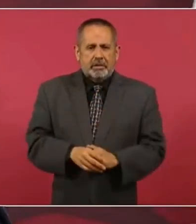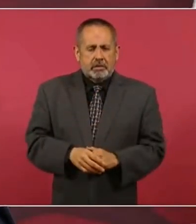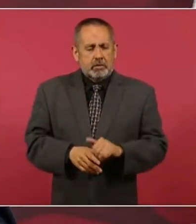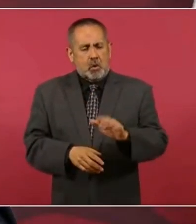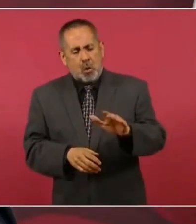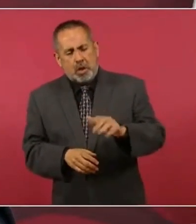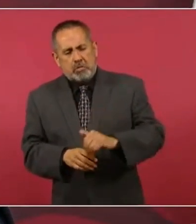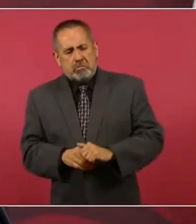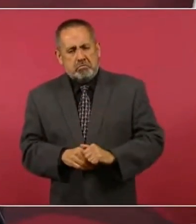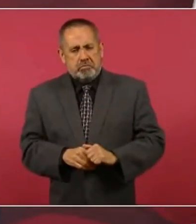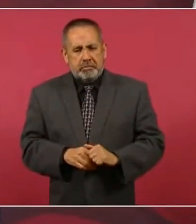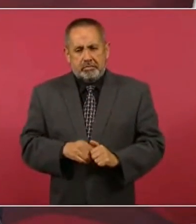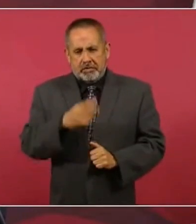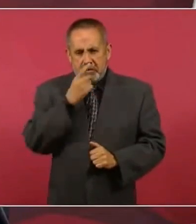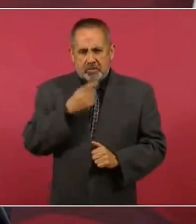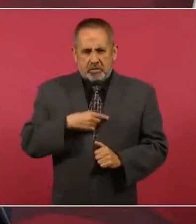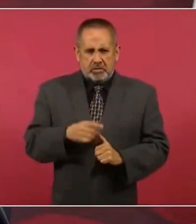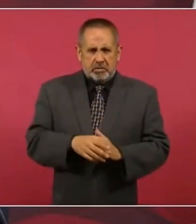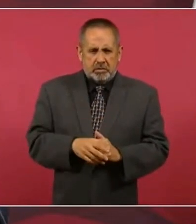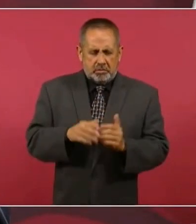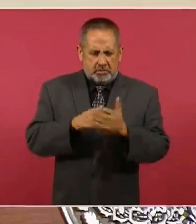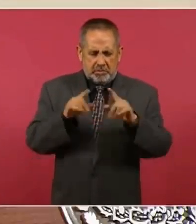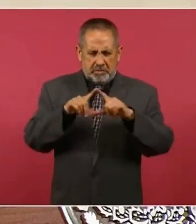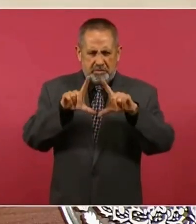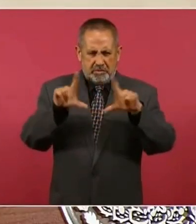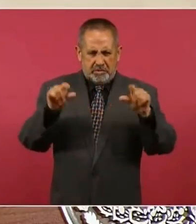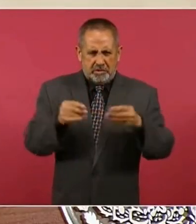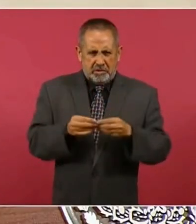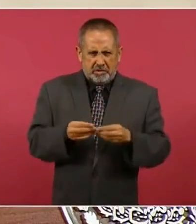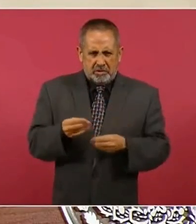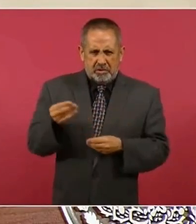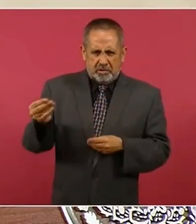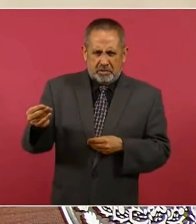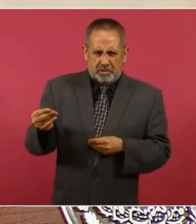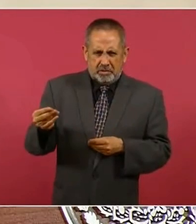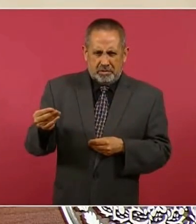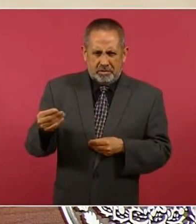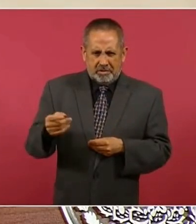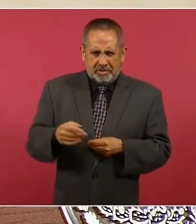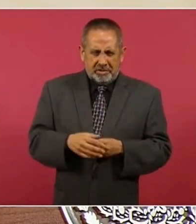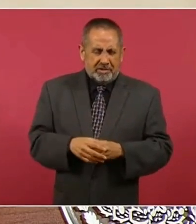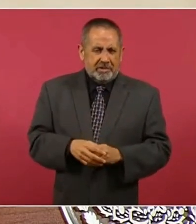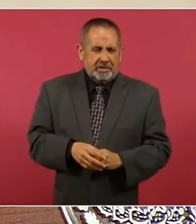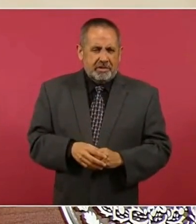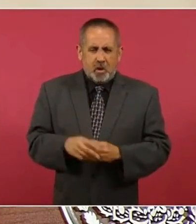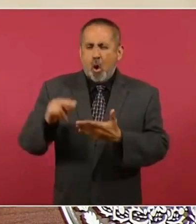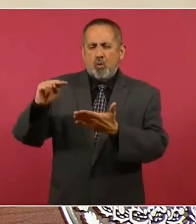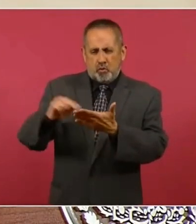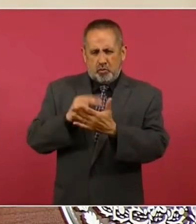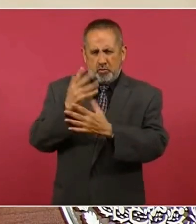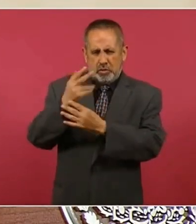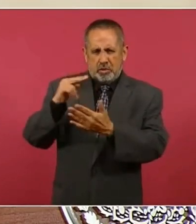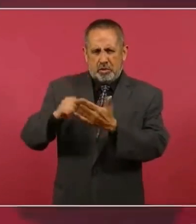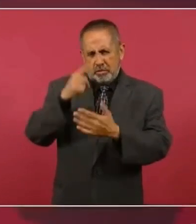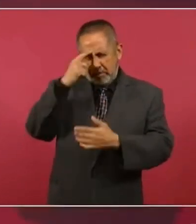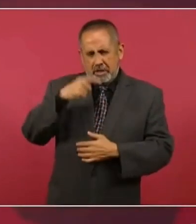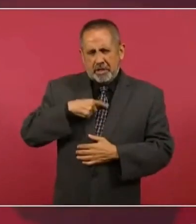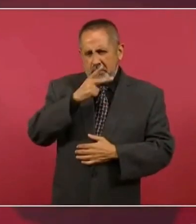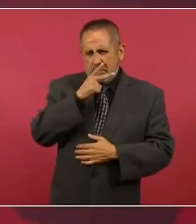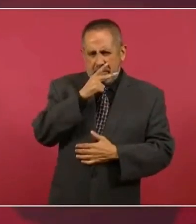Oiga, con un papel, ¿me puede dar un autógrafo para mi